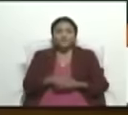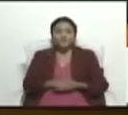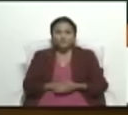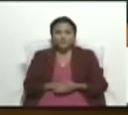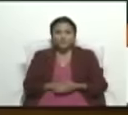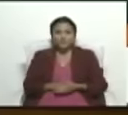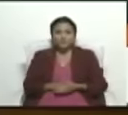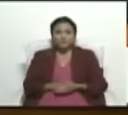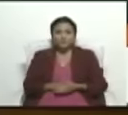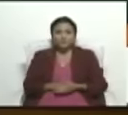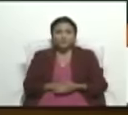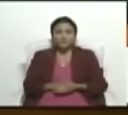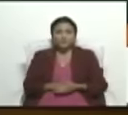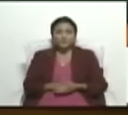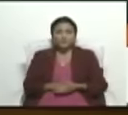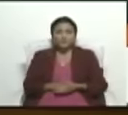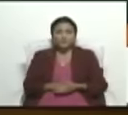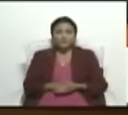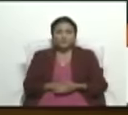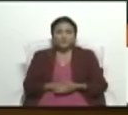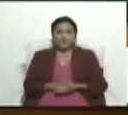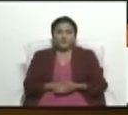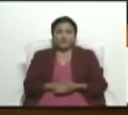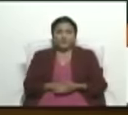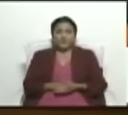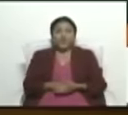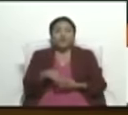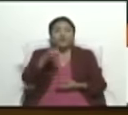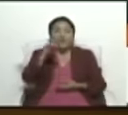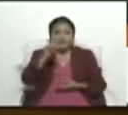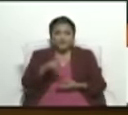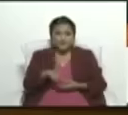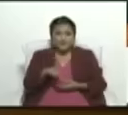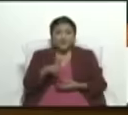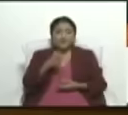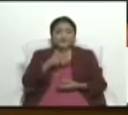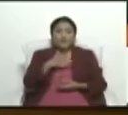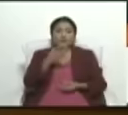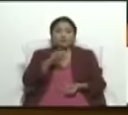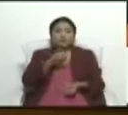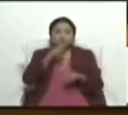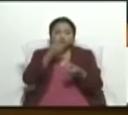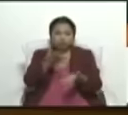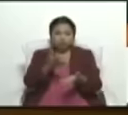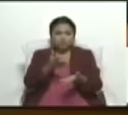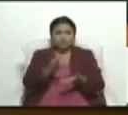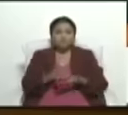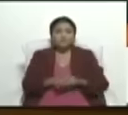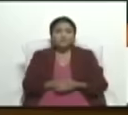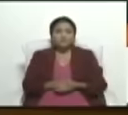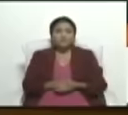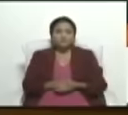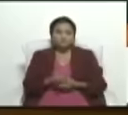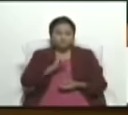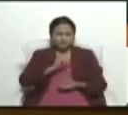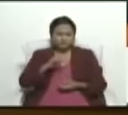asesinato. Yo quiero destacar entonces que, de manera